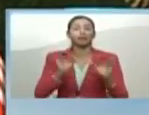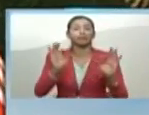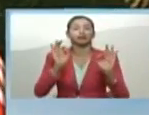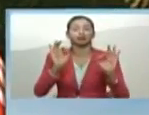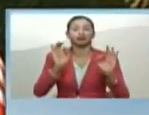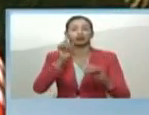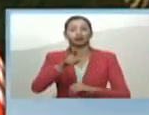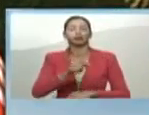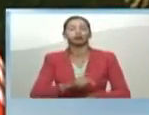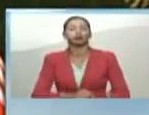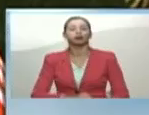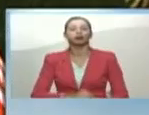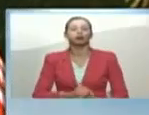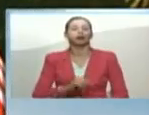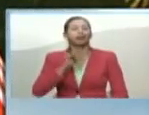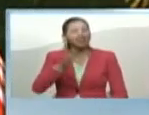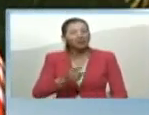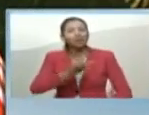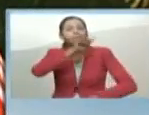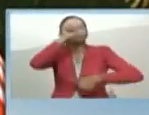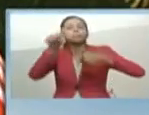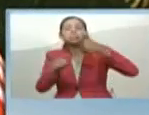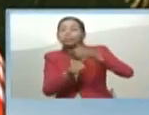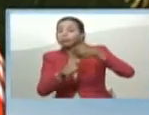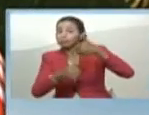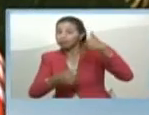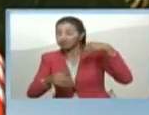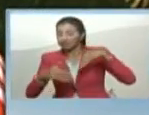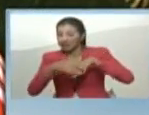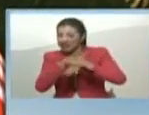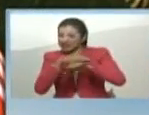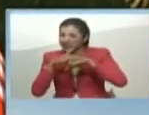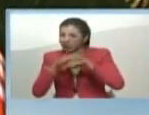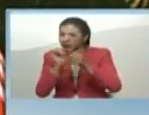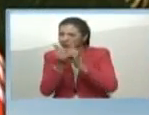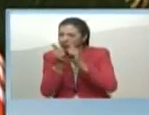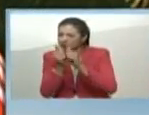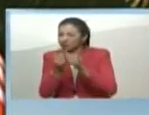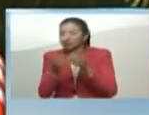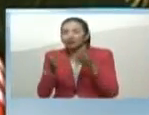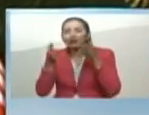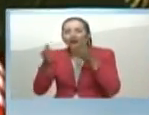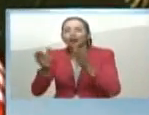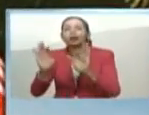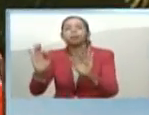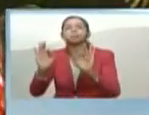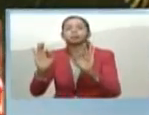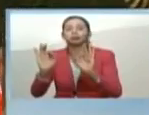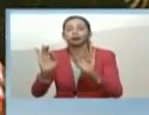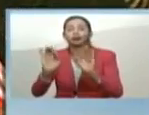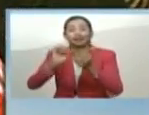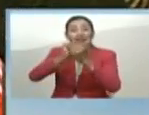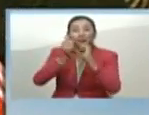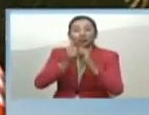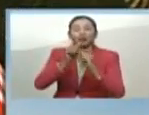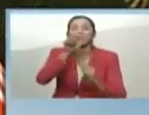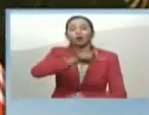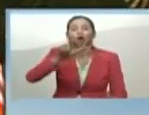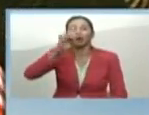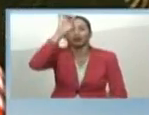haber un viceministerio del Ministerio del deporte un viceministerio única y exclusivamente para el deporte